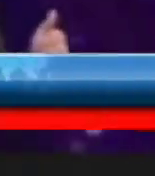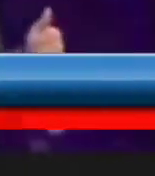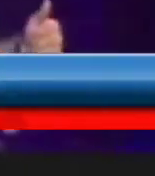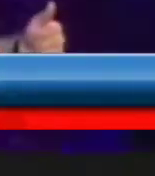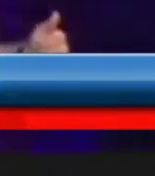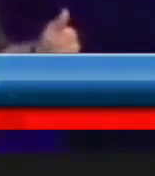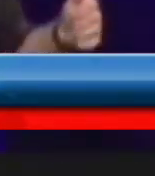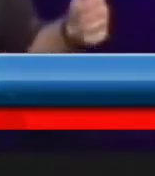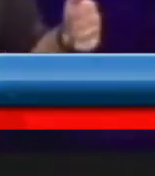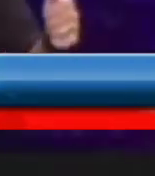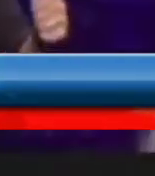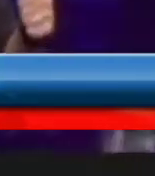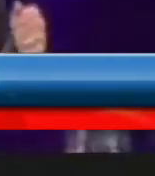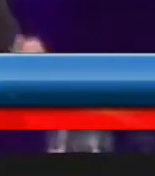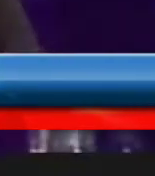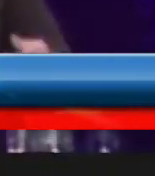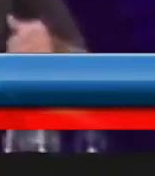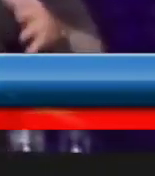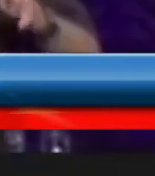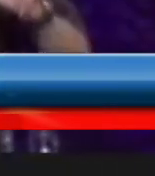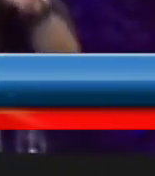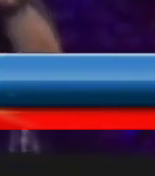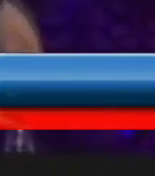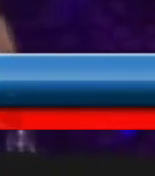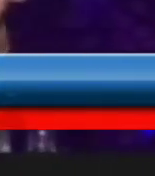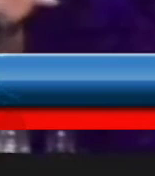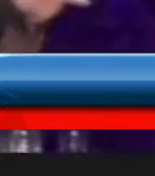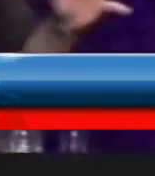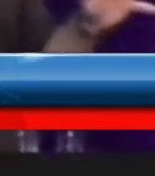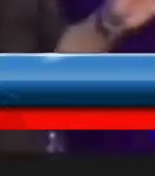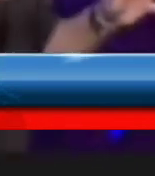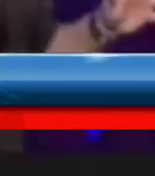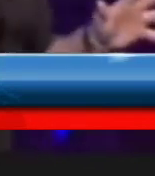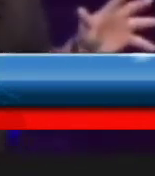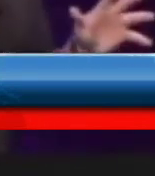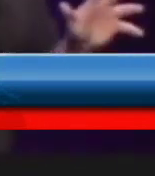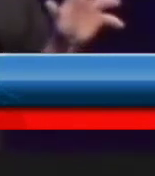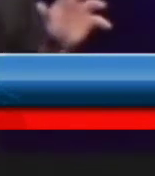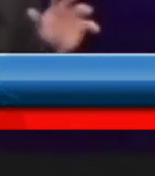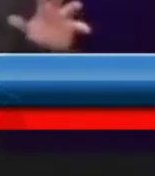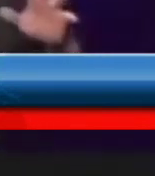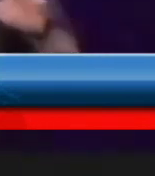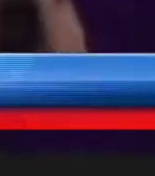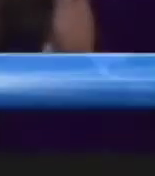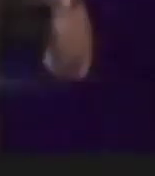Rompió el silencio, viuda de Robin Williams habla sobre su partida.